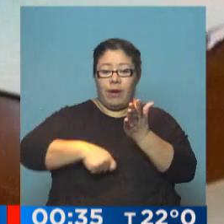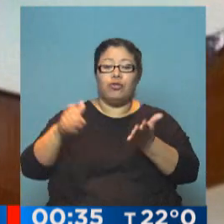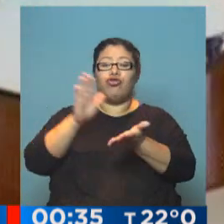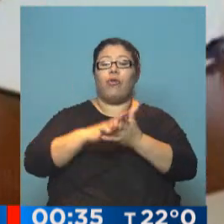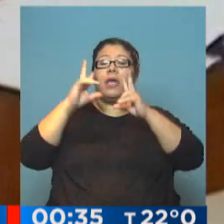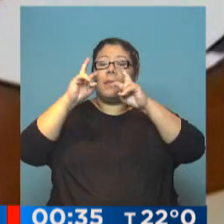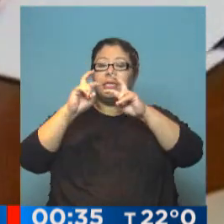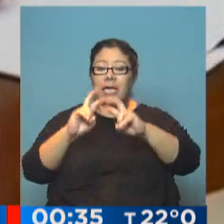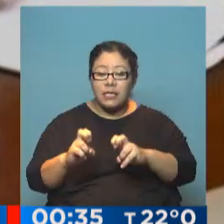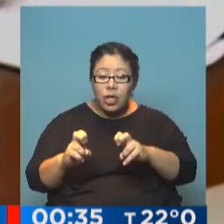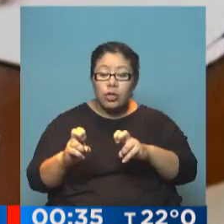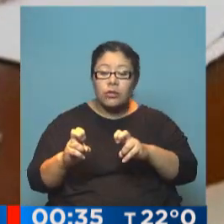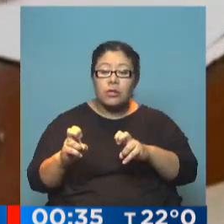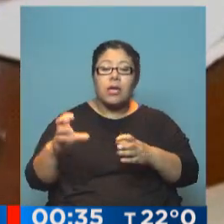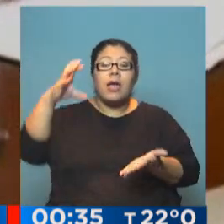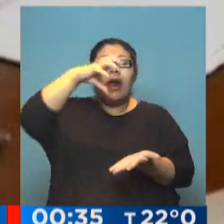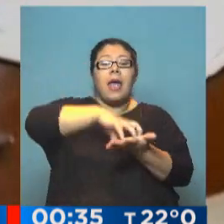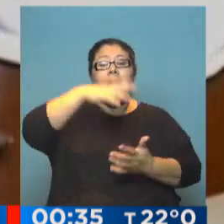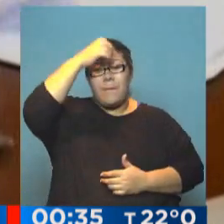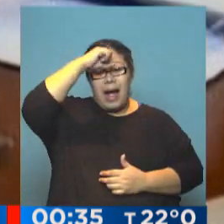por el atentado a la AMIA.